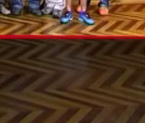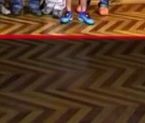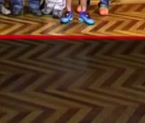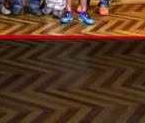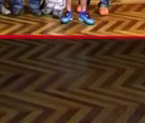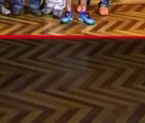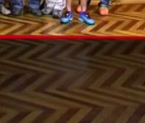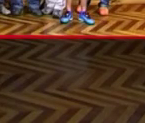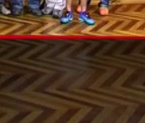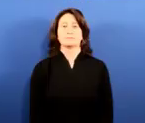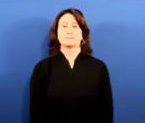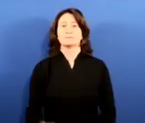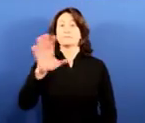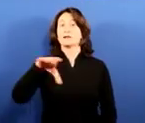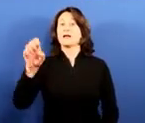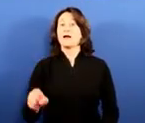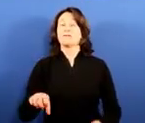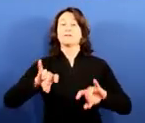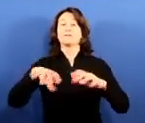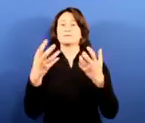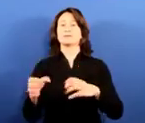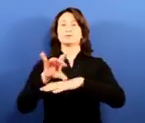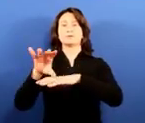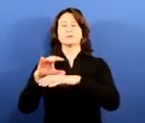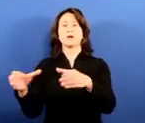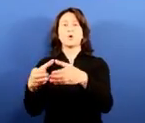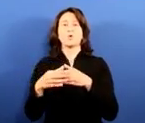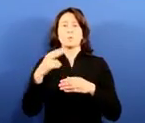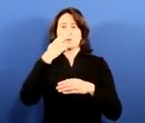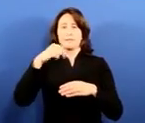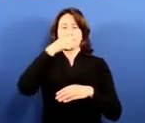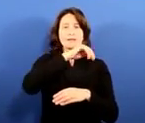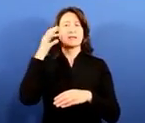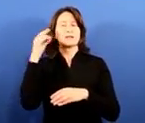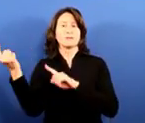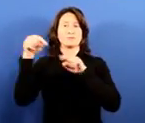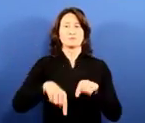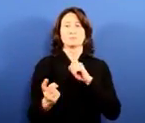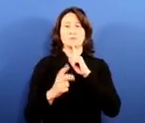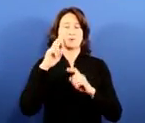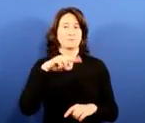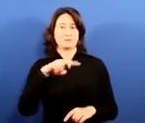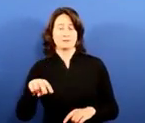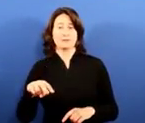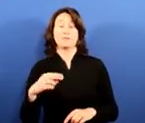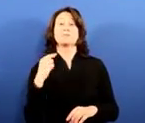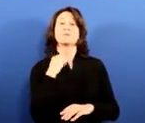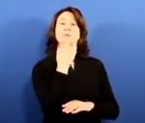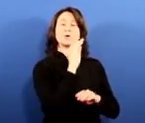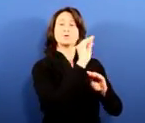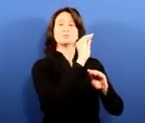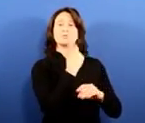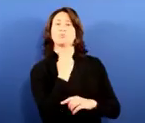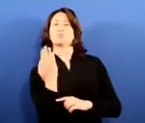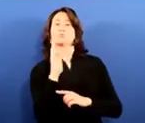El diputado de Presidencia, Juan María Aburto, ha recibido en el Palacio Foral a 18 niños y niñas saharauis. Durante la recepción, los